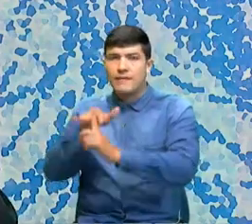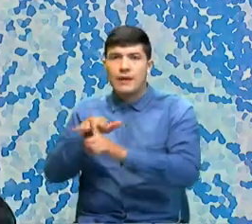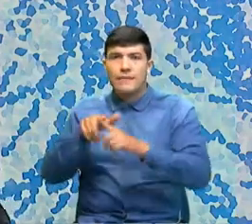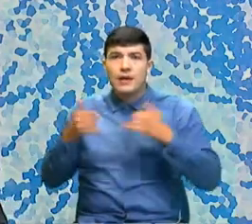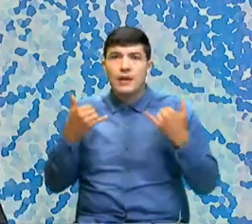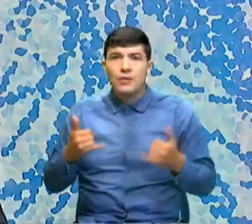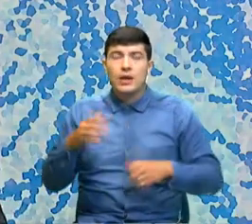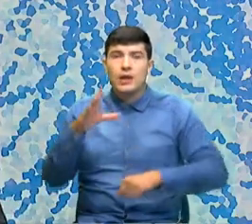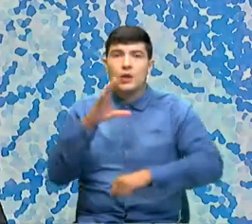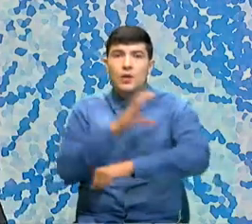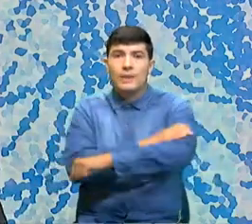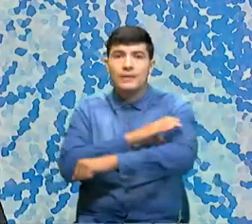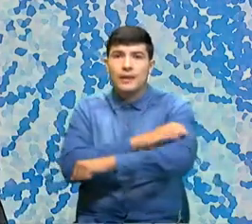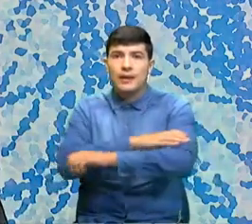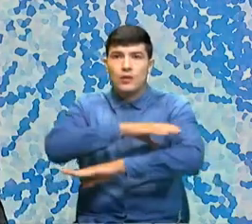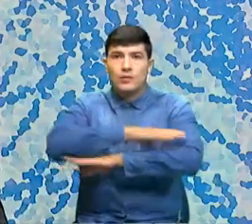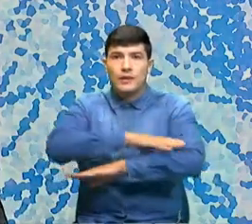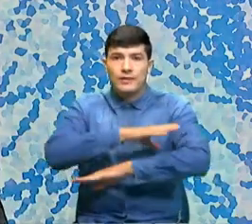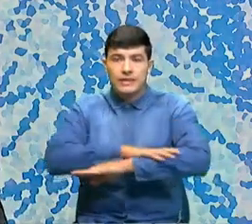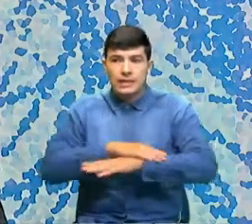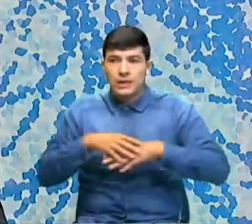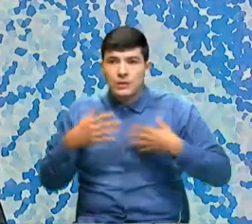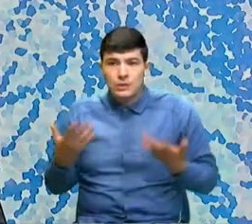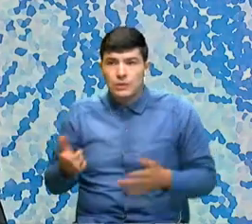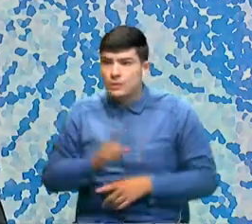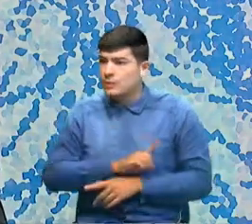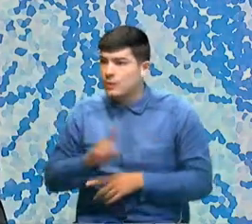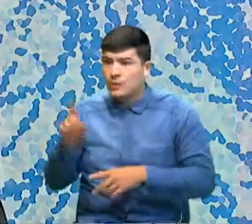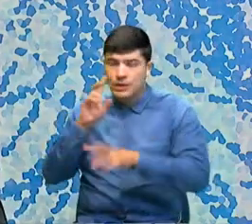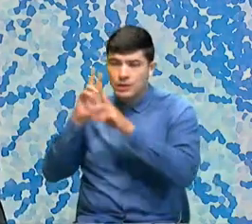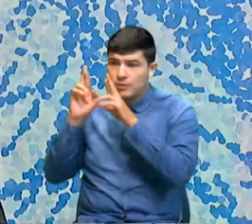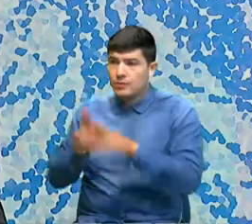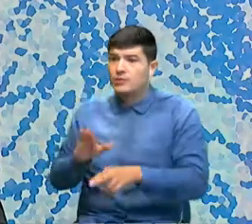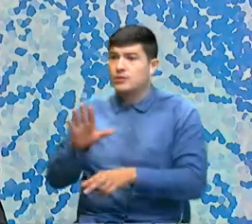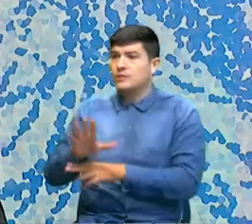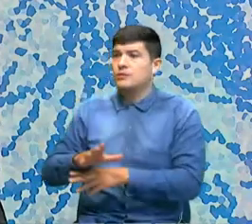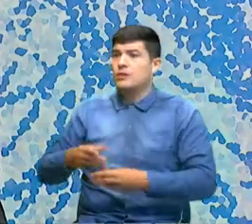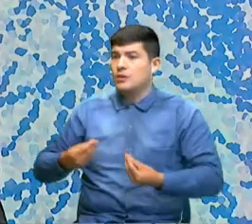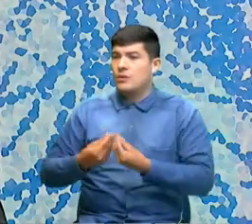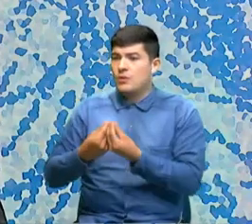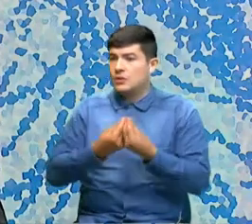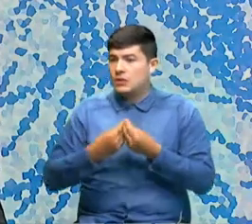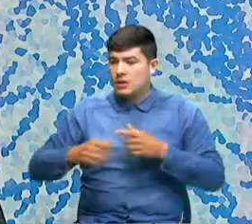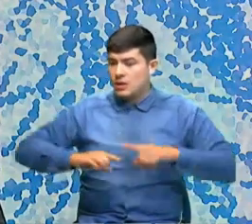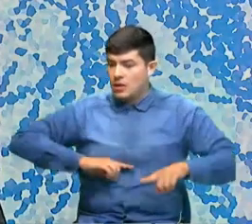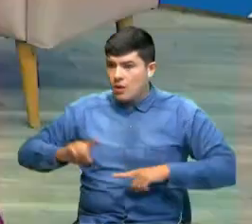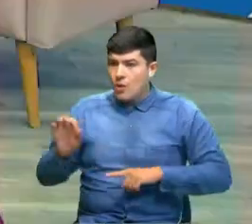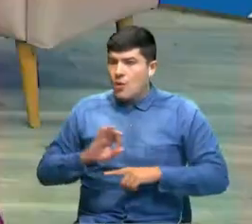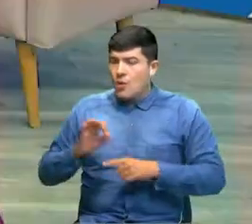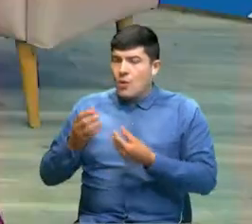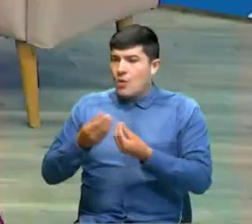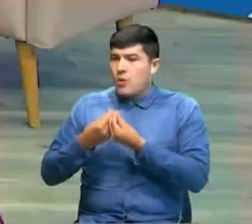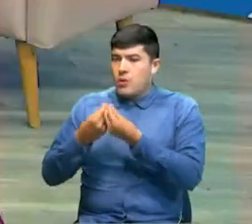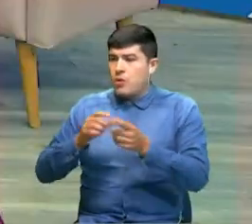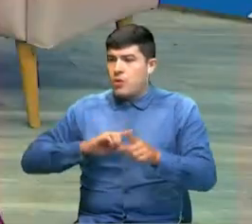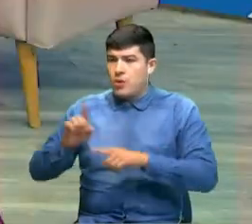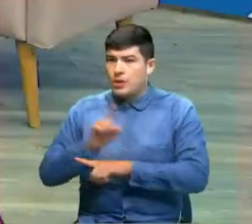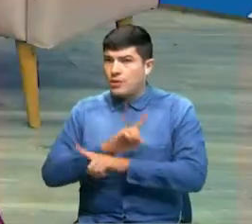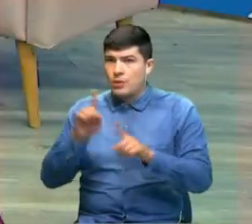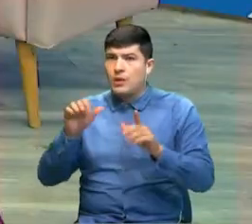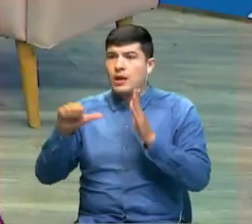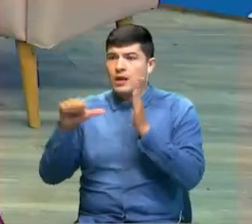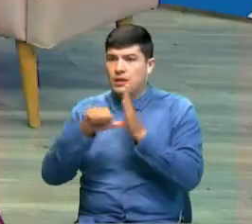comité de convivencia, perdóneme, el comité de convivencia no lo nombra el consejo de administración y el administrador. Lo nombra a la luz del